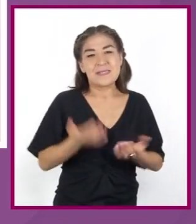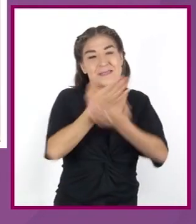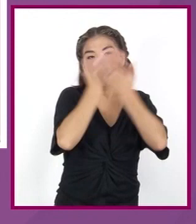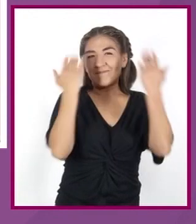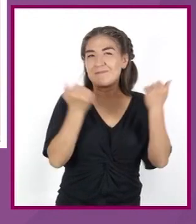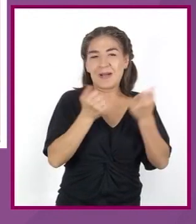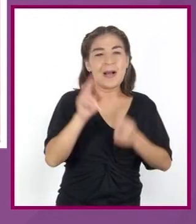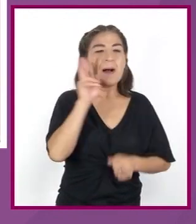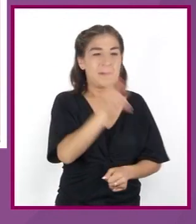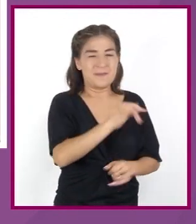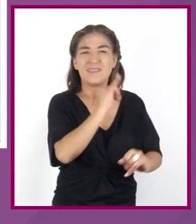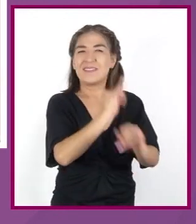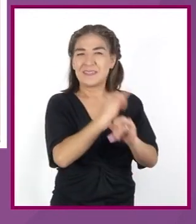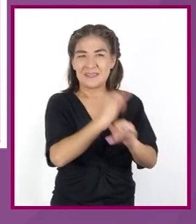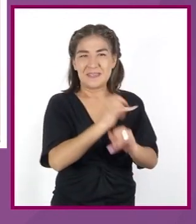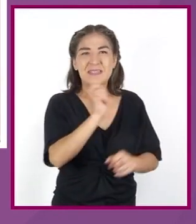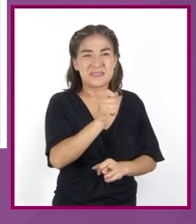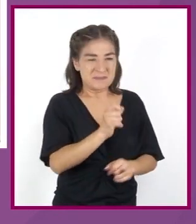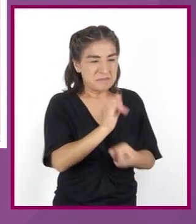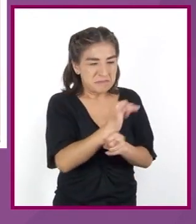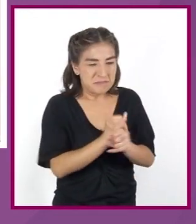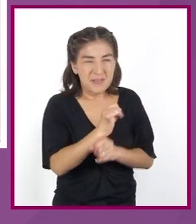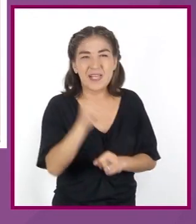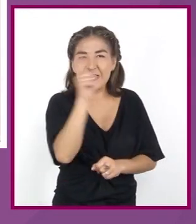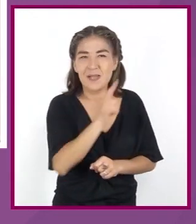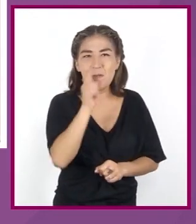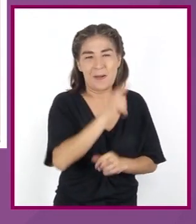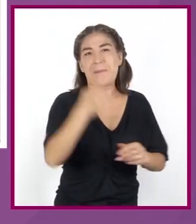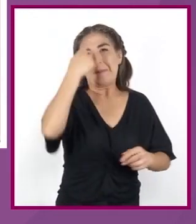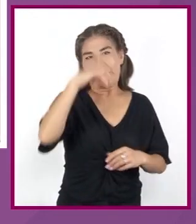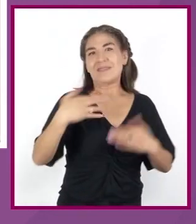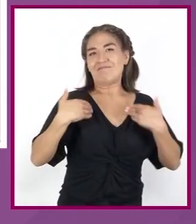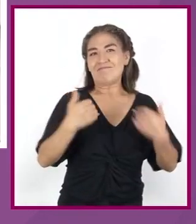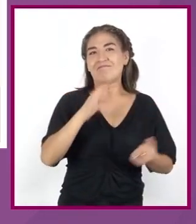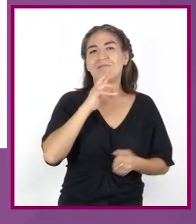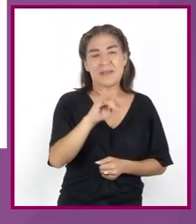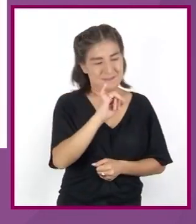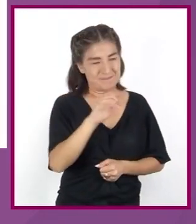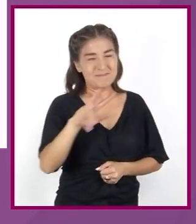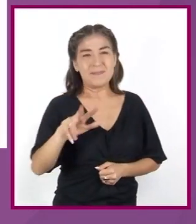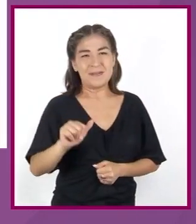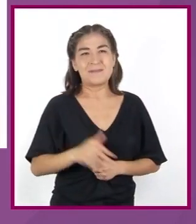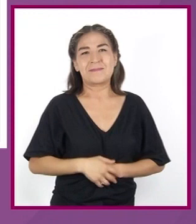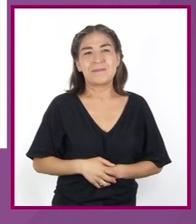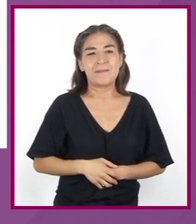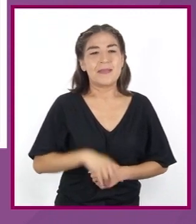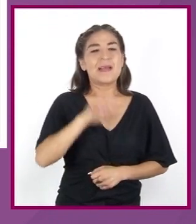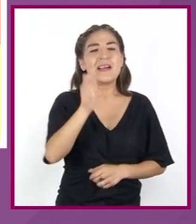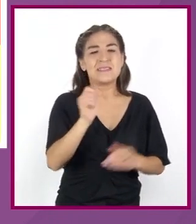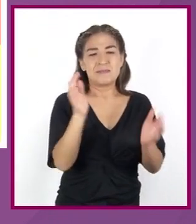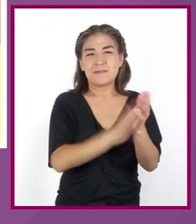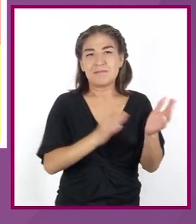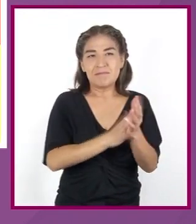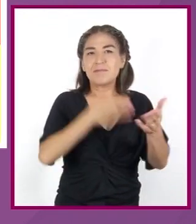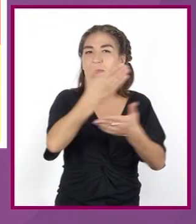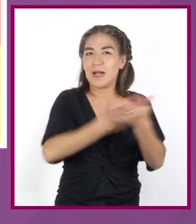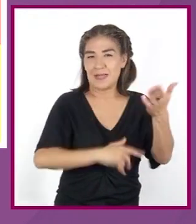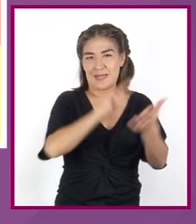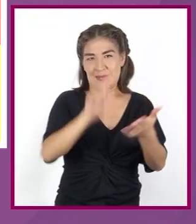¿Cómo ves si investigamos sobre su lenguaje para entenderlos mejor? Va. Documentos legales y